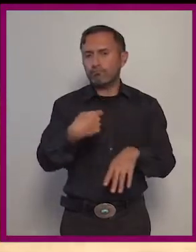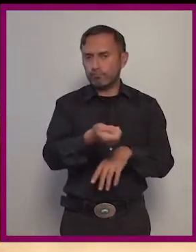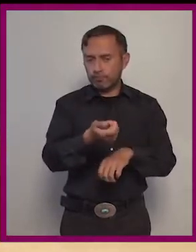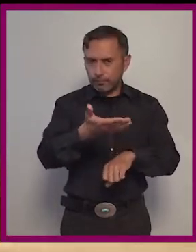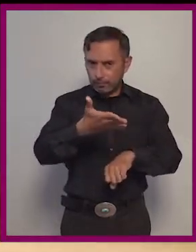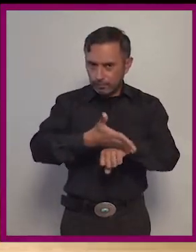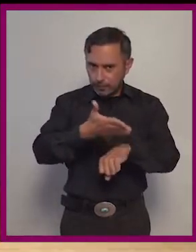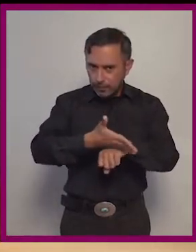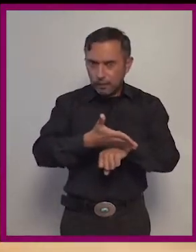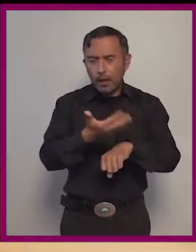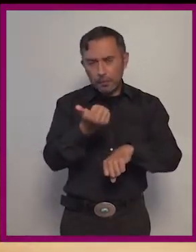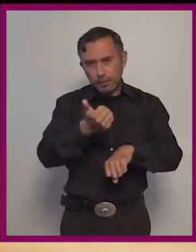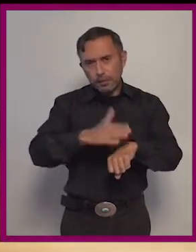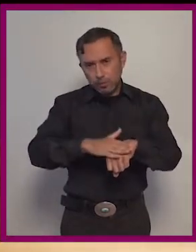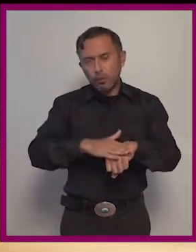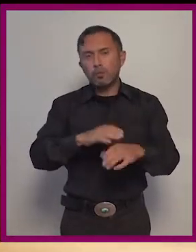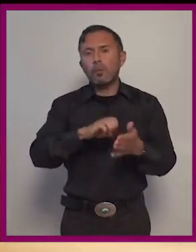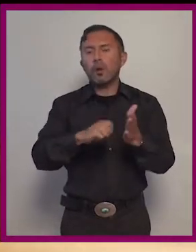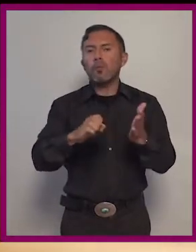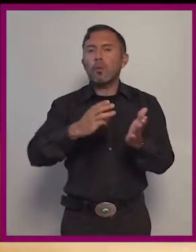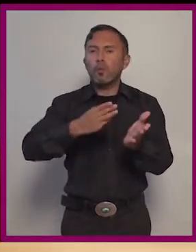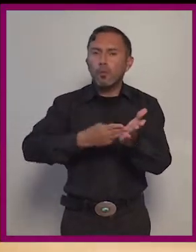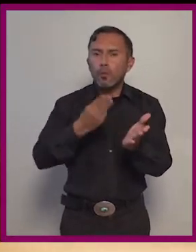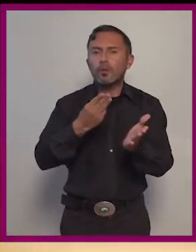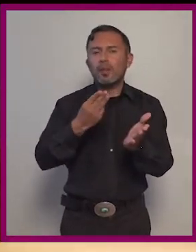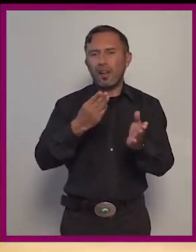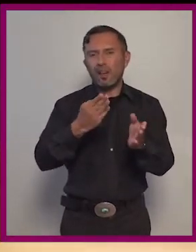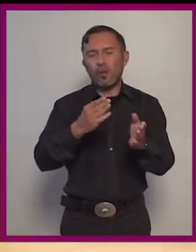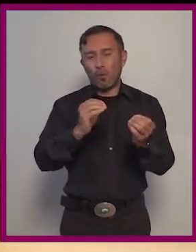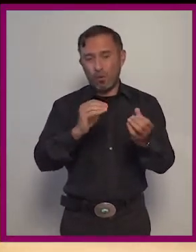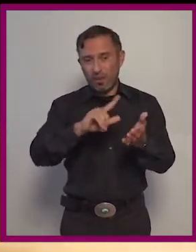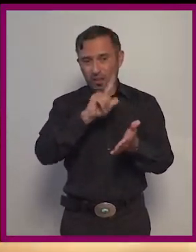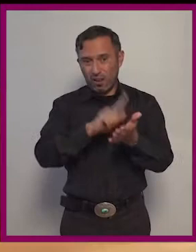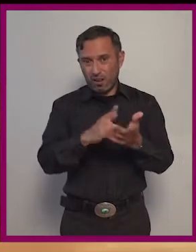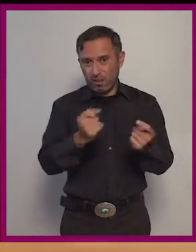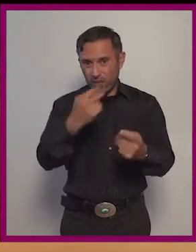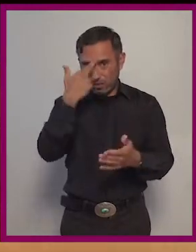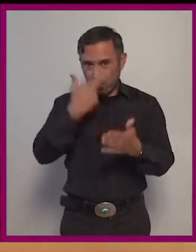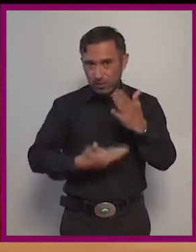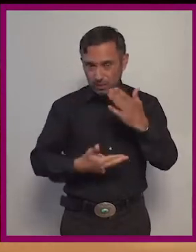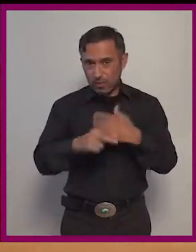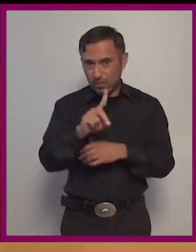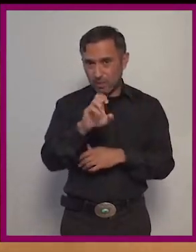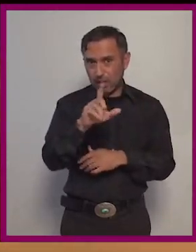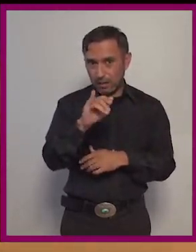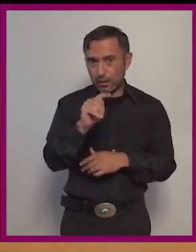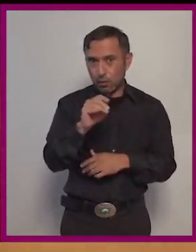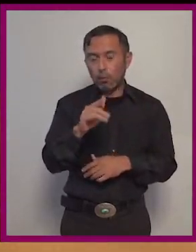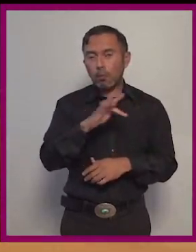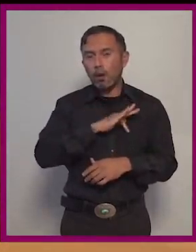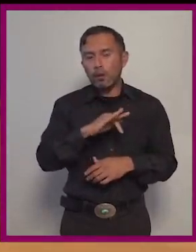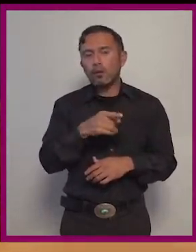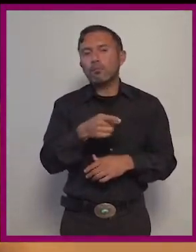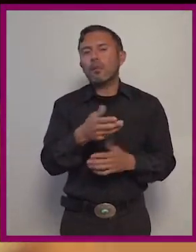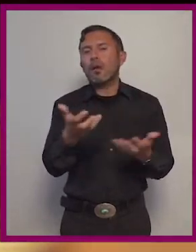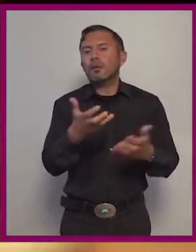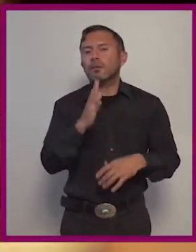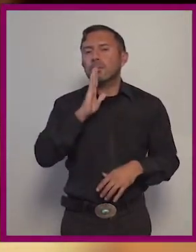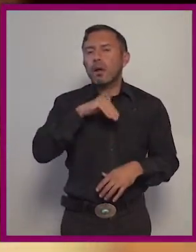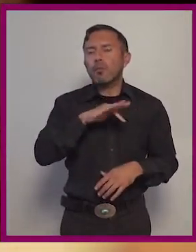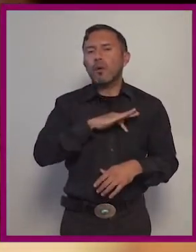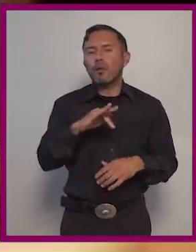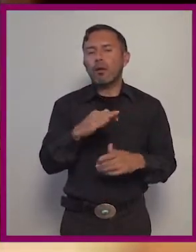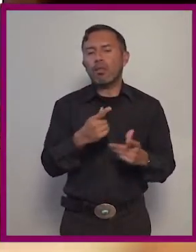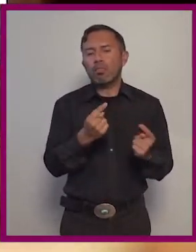administrativas, como son las infracciones o delitos, evitar conductas como reproducir, copiar